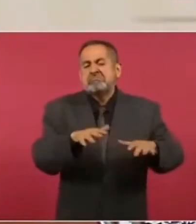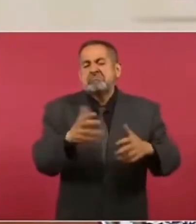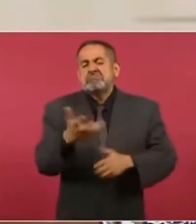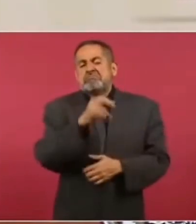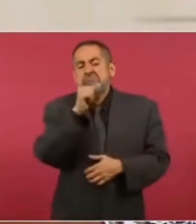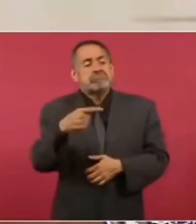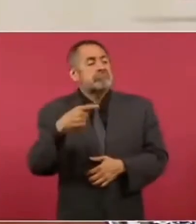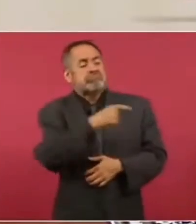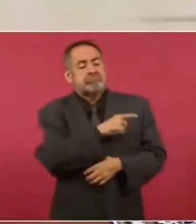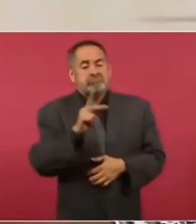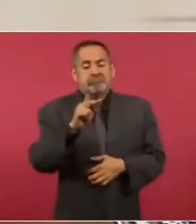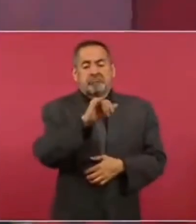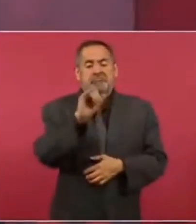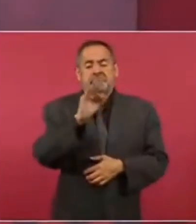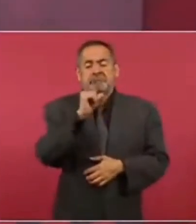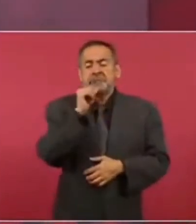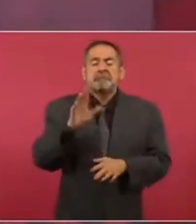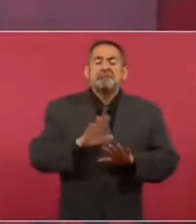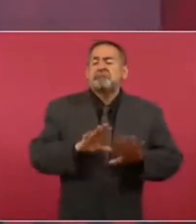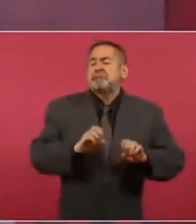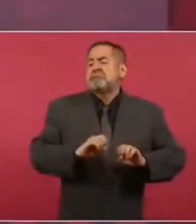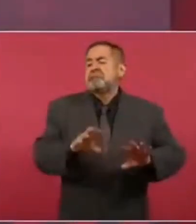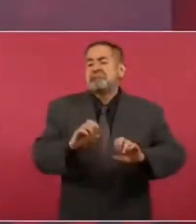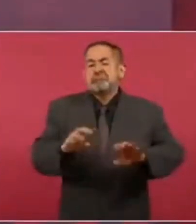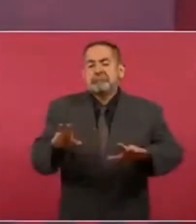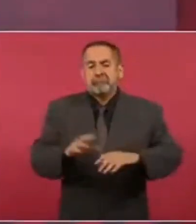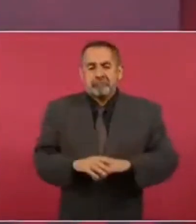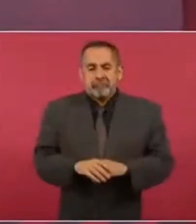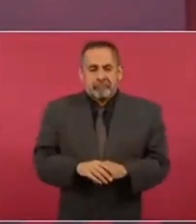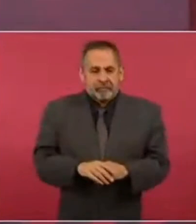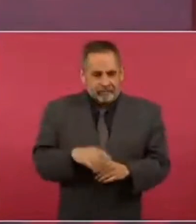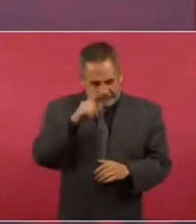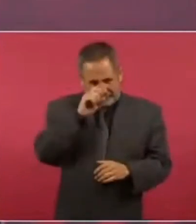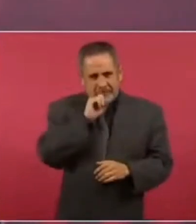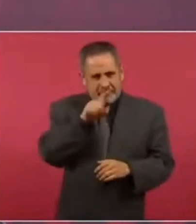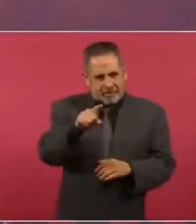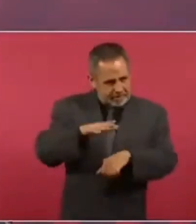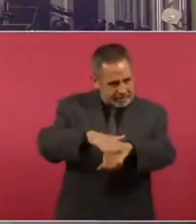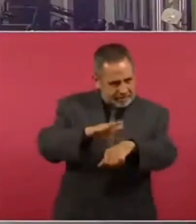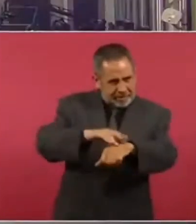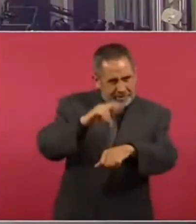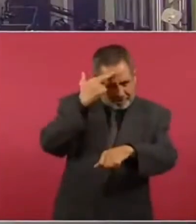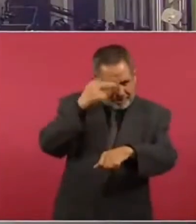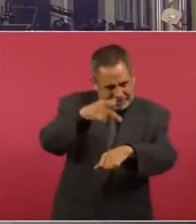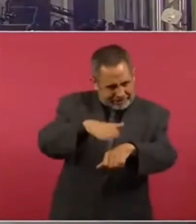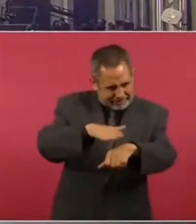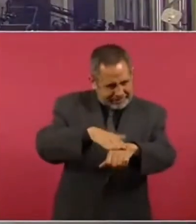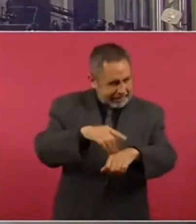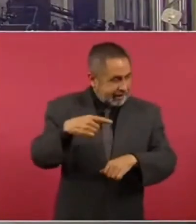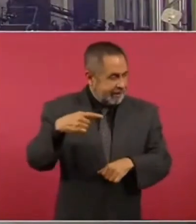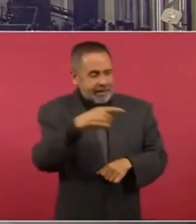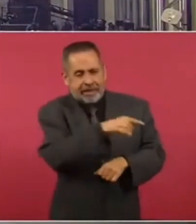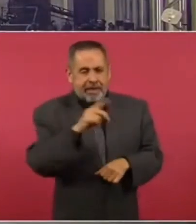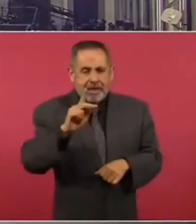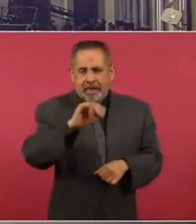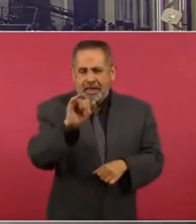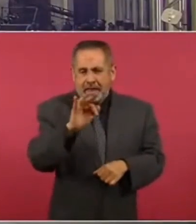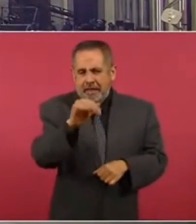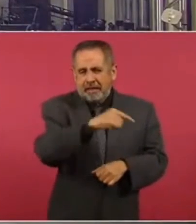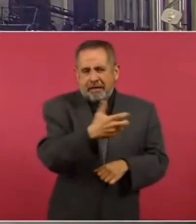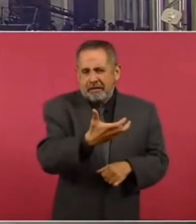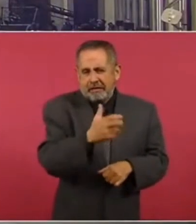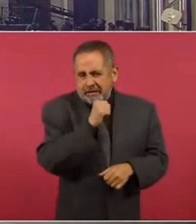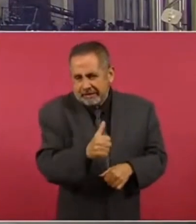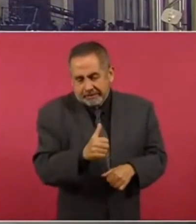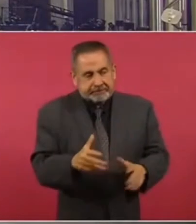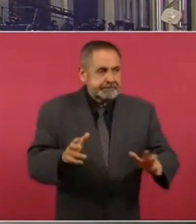nada, absolutamente. También para refrescar la memoria, ¿no?